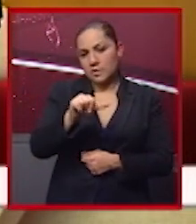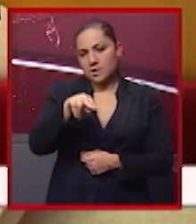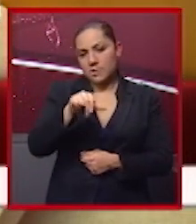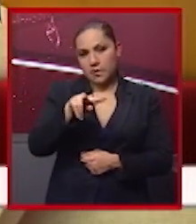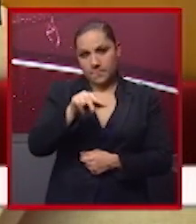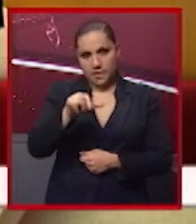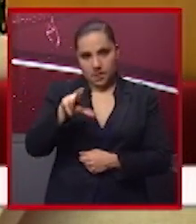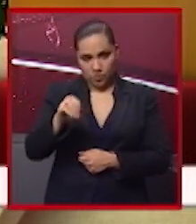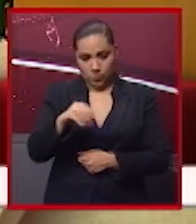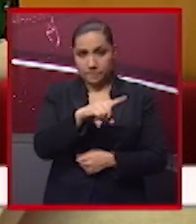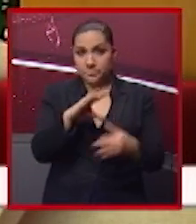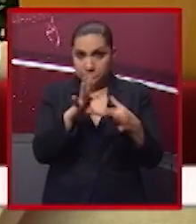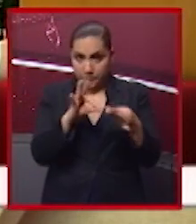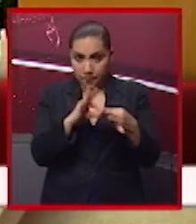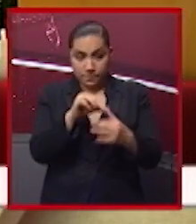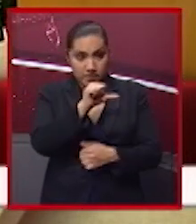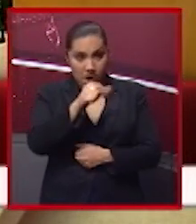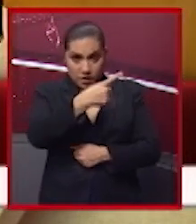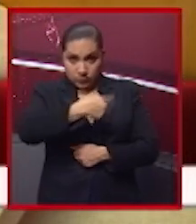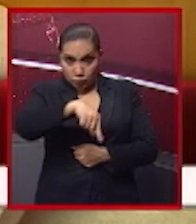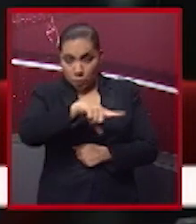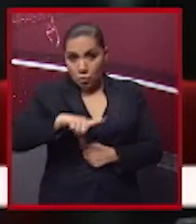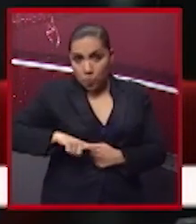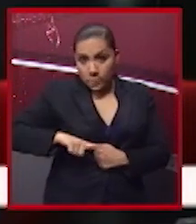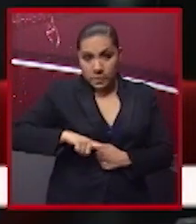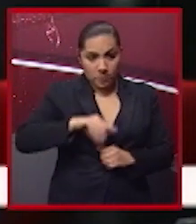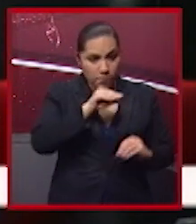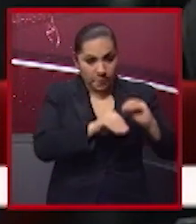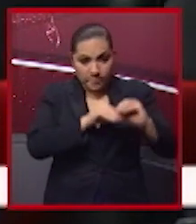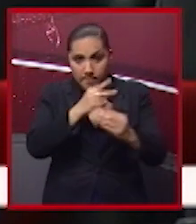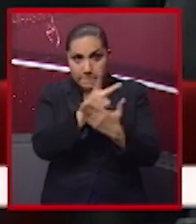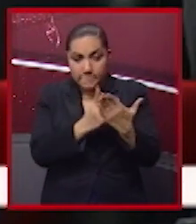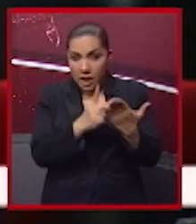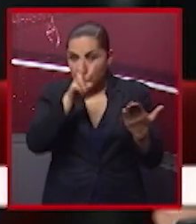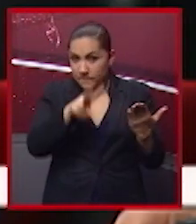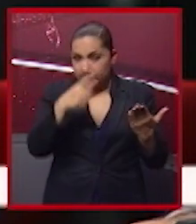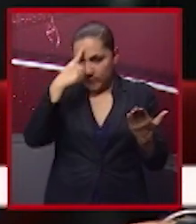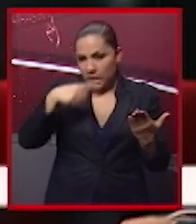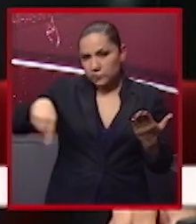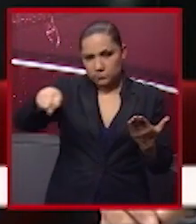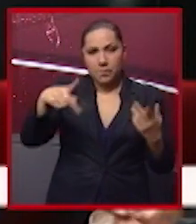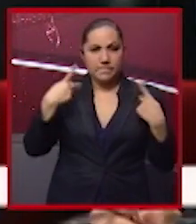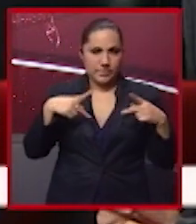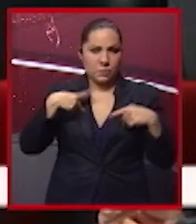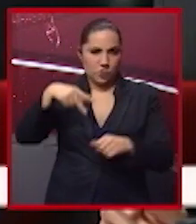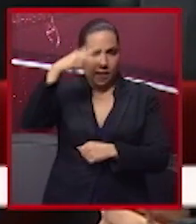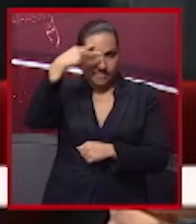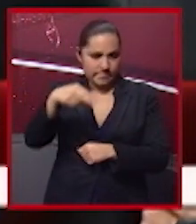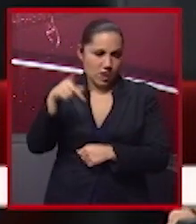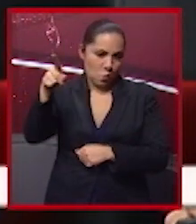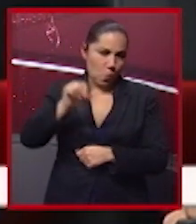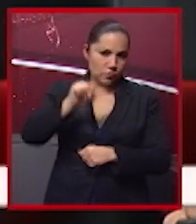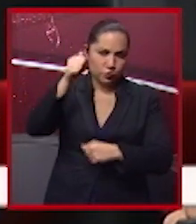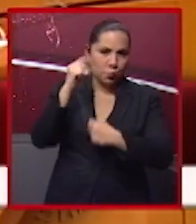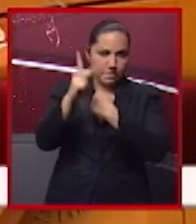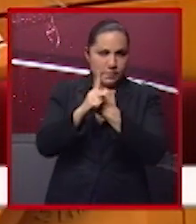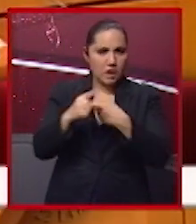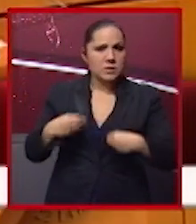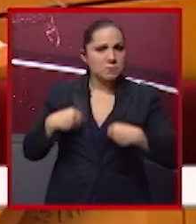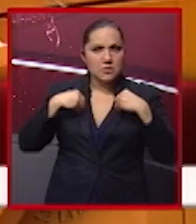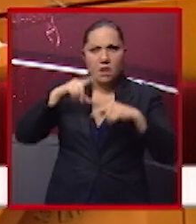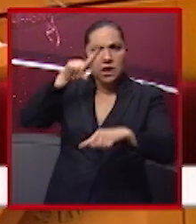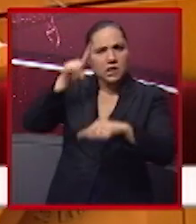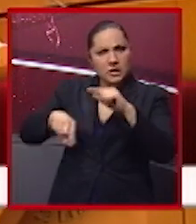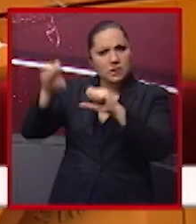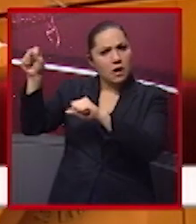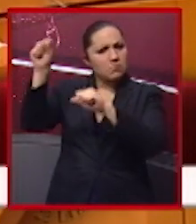del gobierno para la protección de los derechos humanos de migrantes mexicanos que son deportados de Estados Unidos hacia el territorio nacional. Se preguntó qué